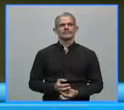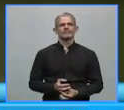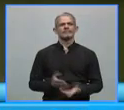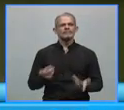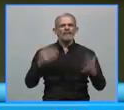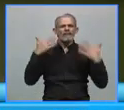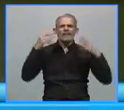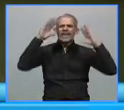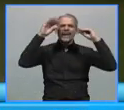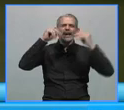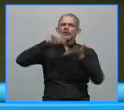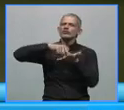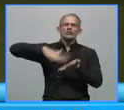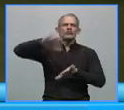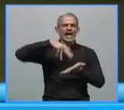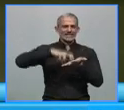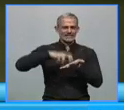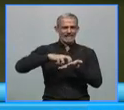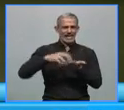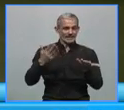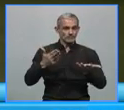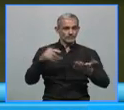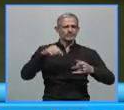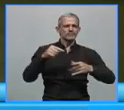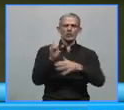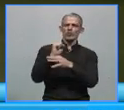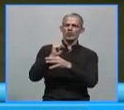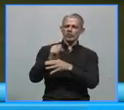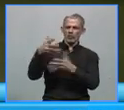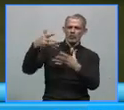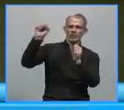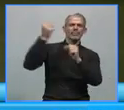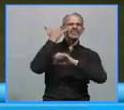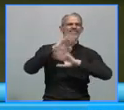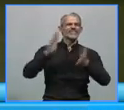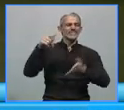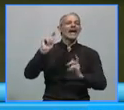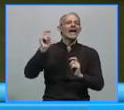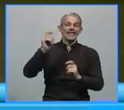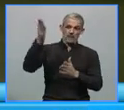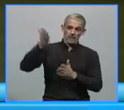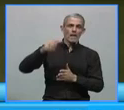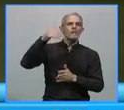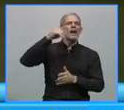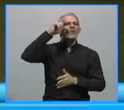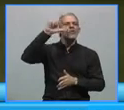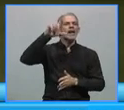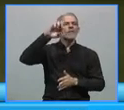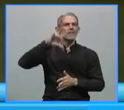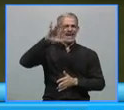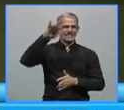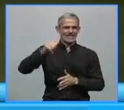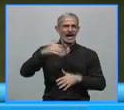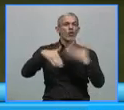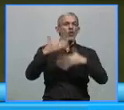fresca noche en la ciudad de salta y es tiempo de un nuevo talentoso del pueblo esta vez es el turno de Manuel Plaza jugador de